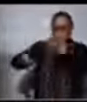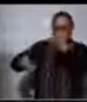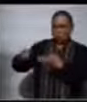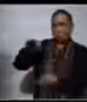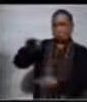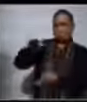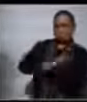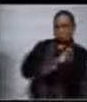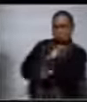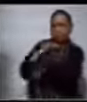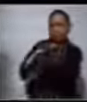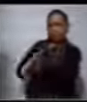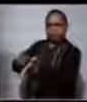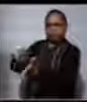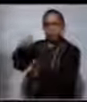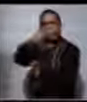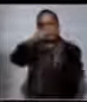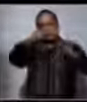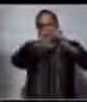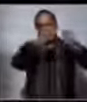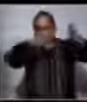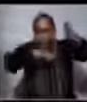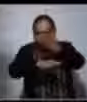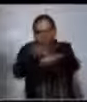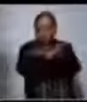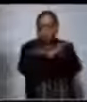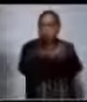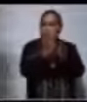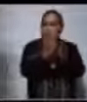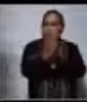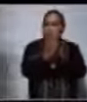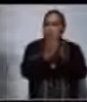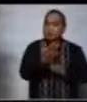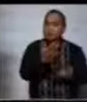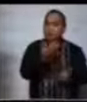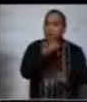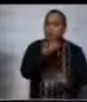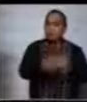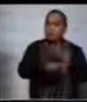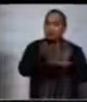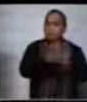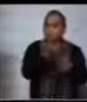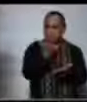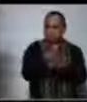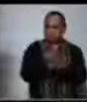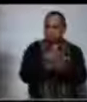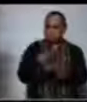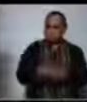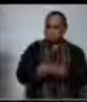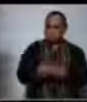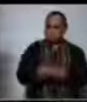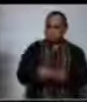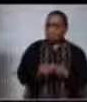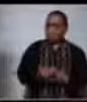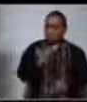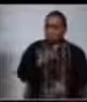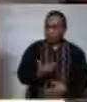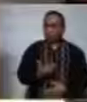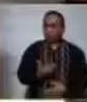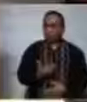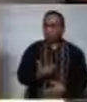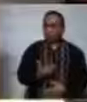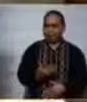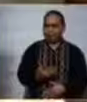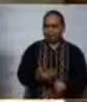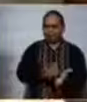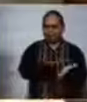permita que se haga una revisión del inmueble porque hay un delito del cual se le acusa, que es enriquecimiento ilícito, que es Ya la hay una desproporción, carpeta de una